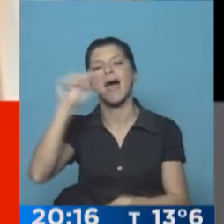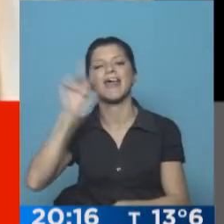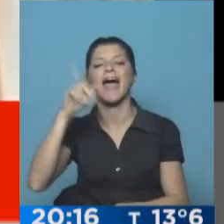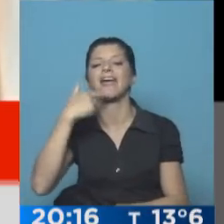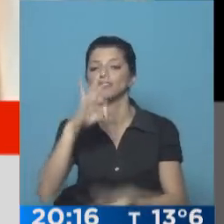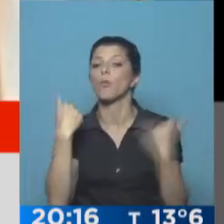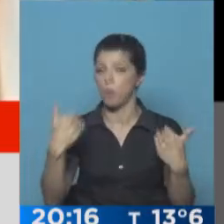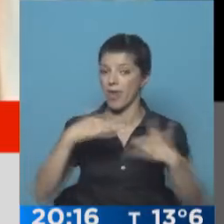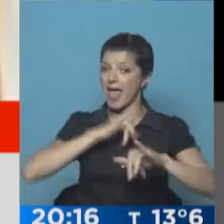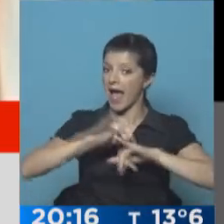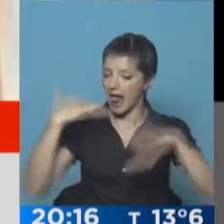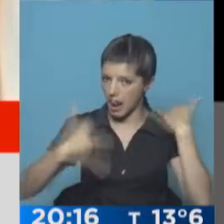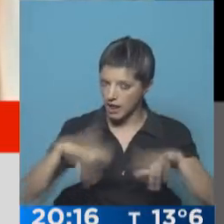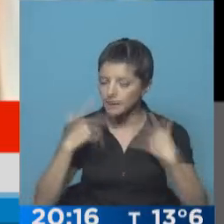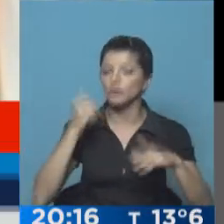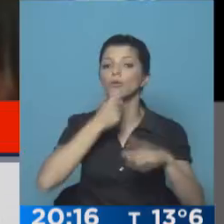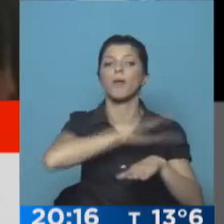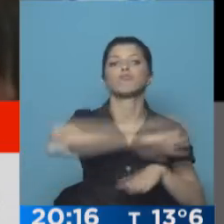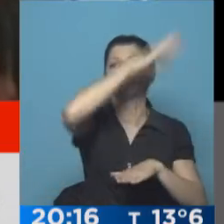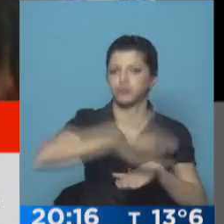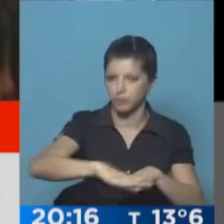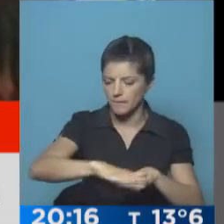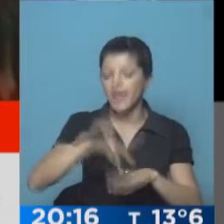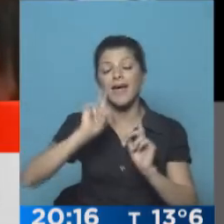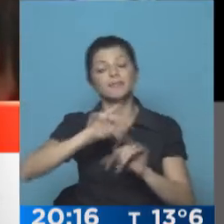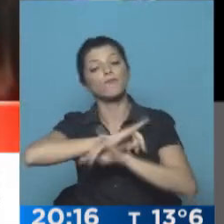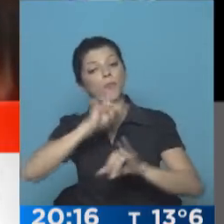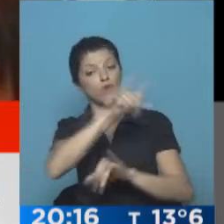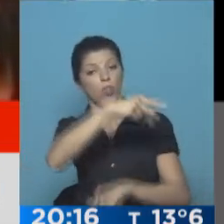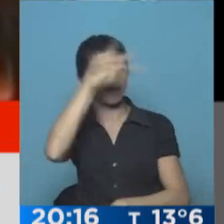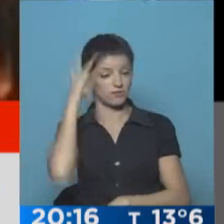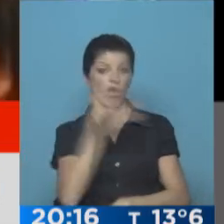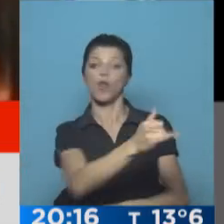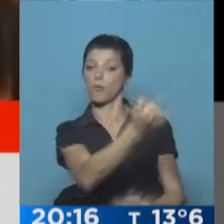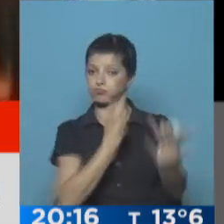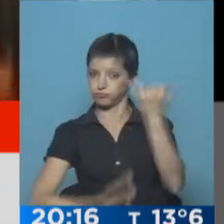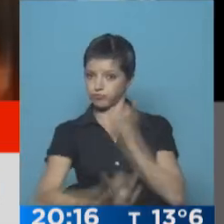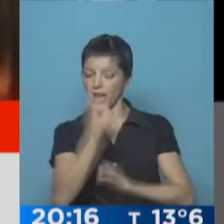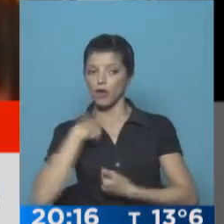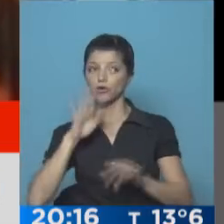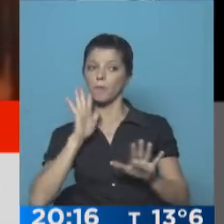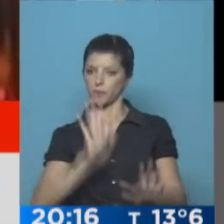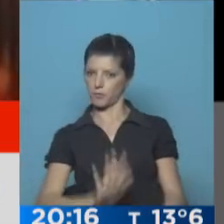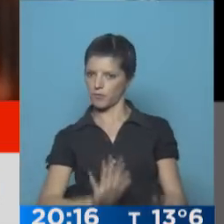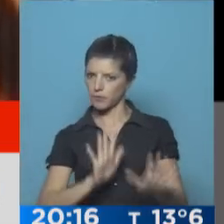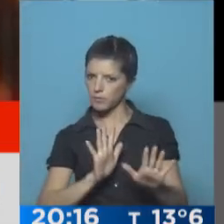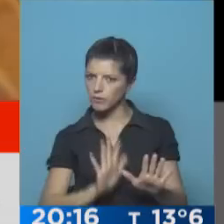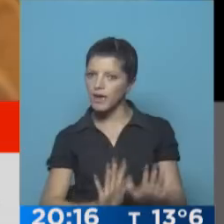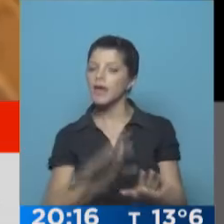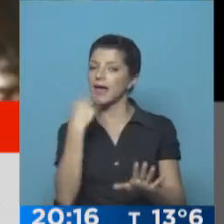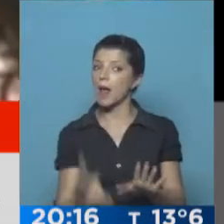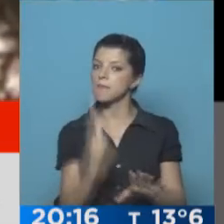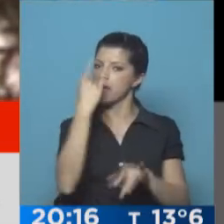que está llegando desde el país vecino. Lo estamos tratando con mucha prudencia. Son las